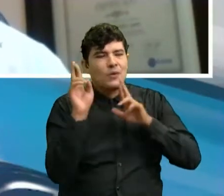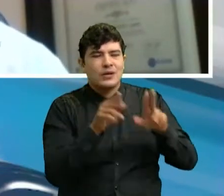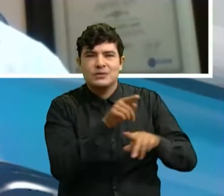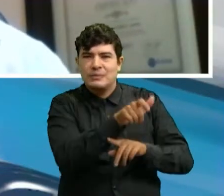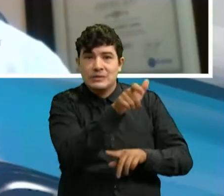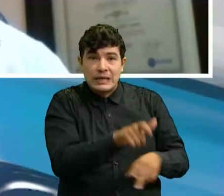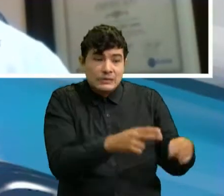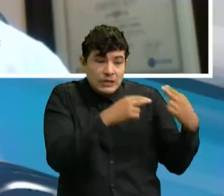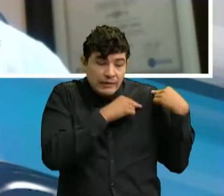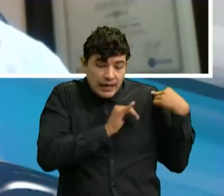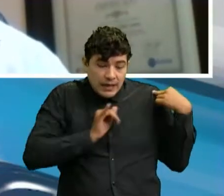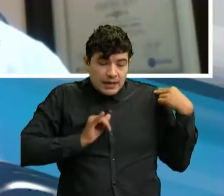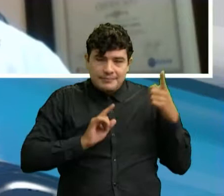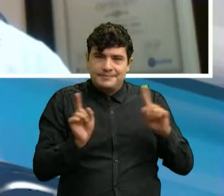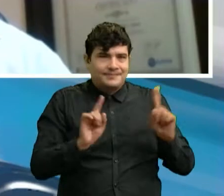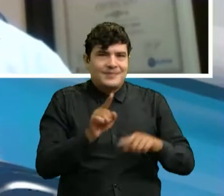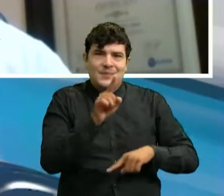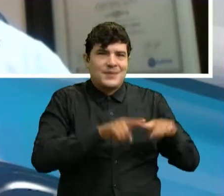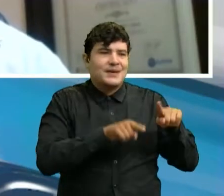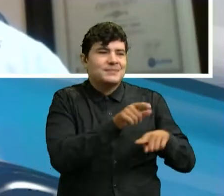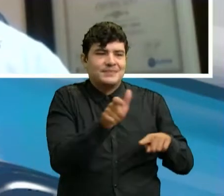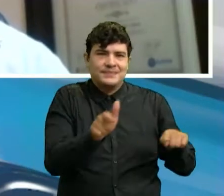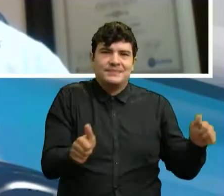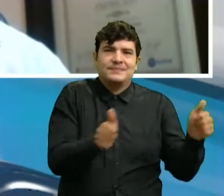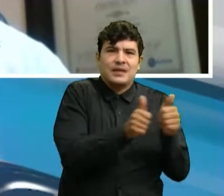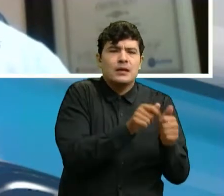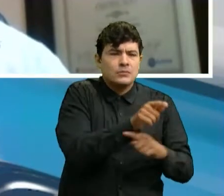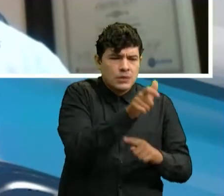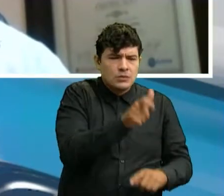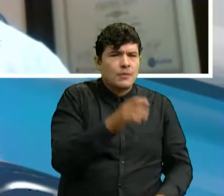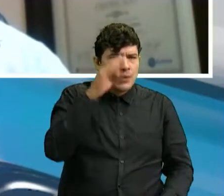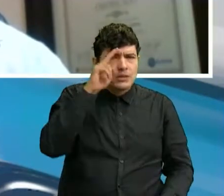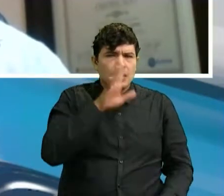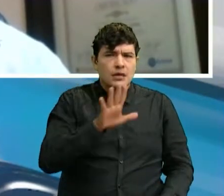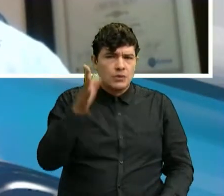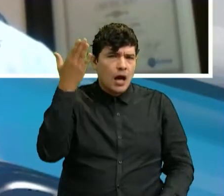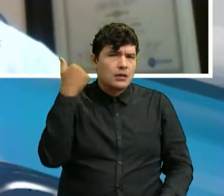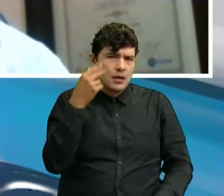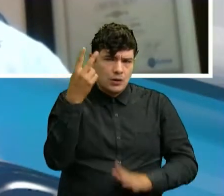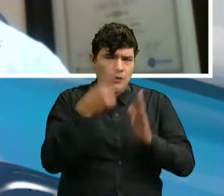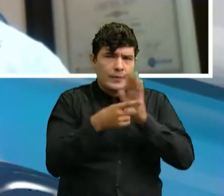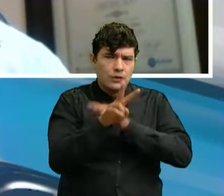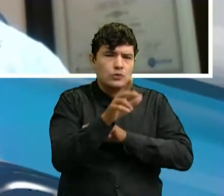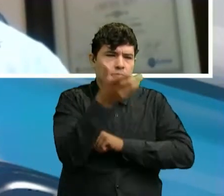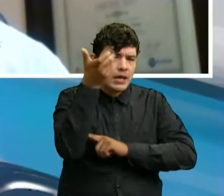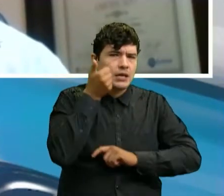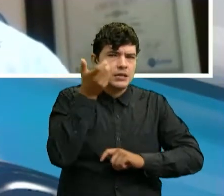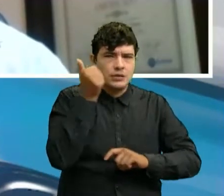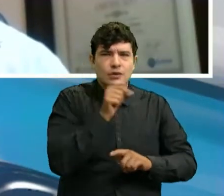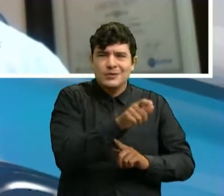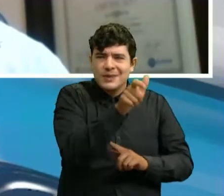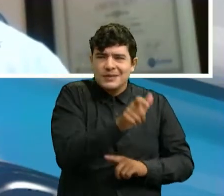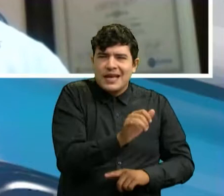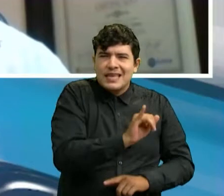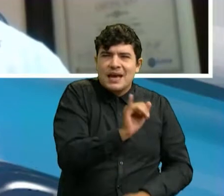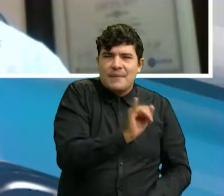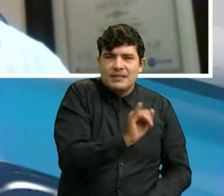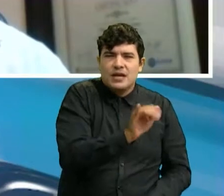él es pensionado de la policía en el 2002. Lo pensionaron por invalidez con